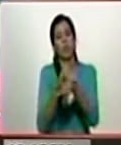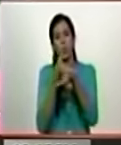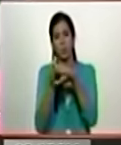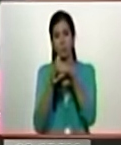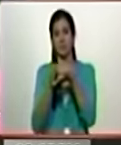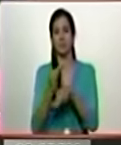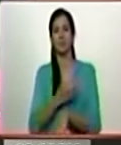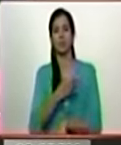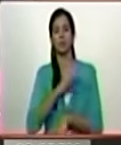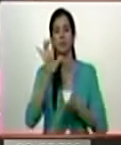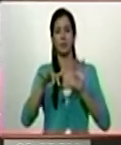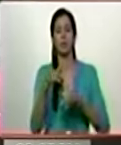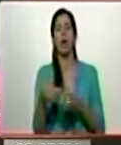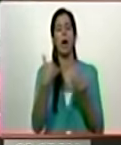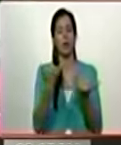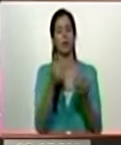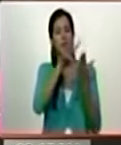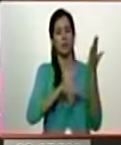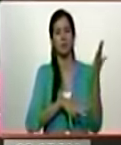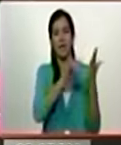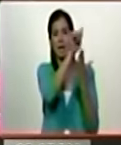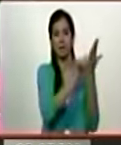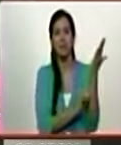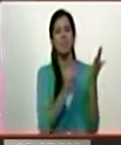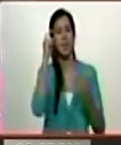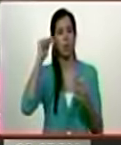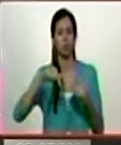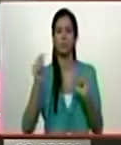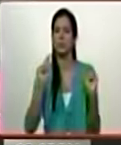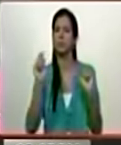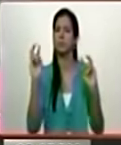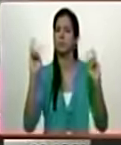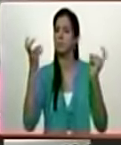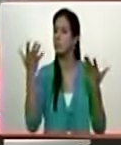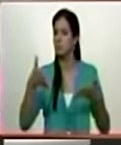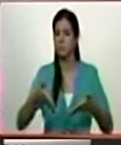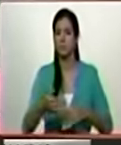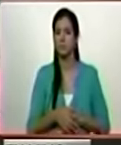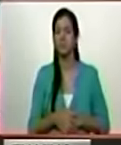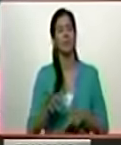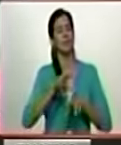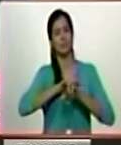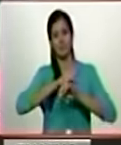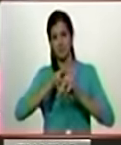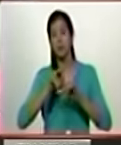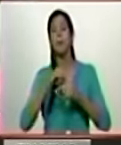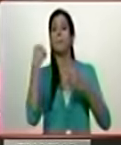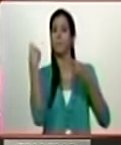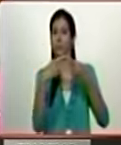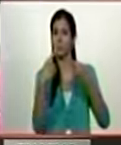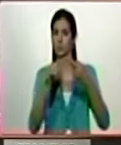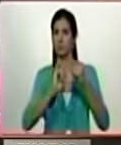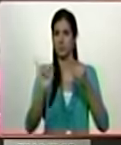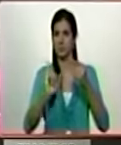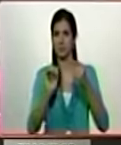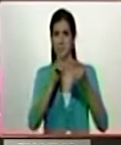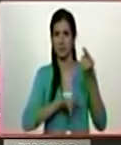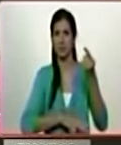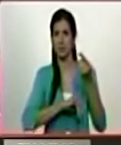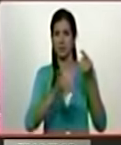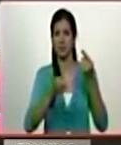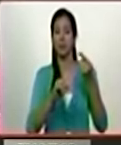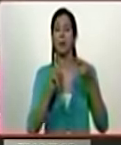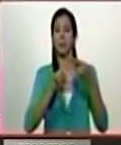Ciudadano secretario, sírvese a dar lectura al acta de la orden del día. Primer punto. Perdón, ya lo leyó. Primer punto.